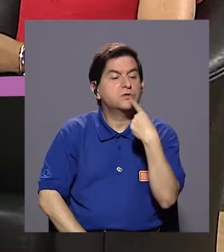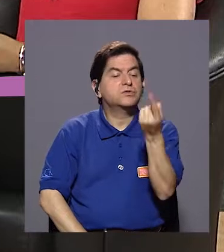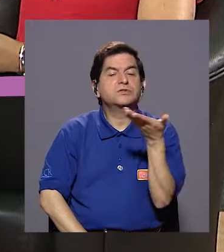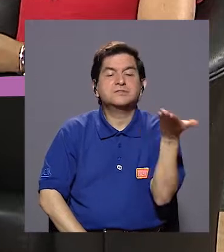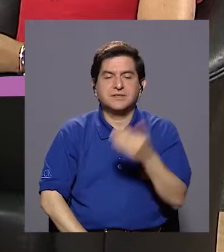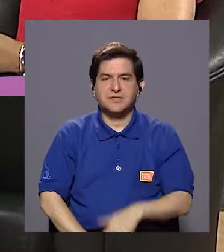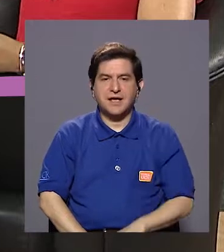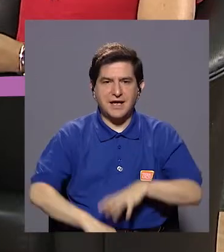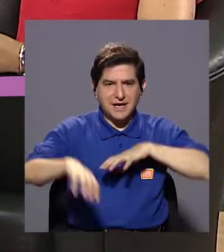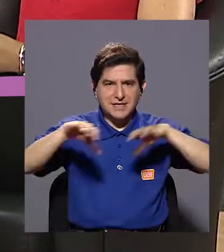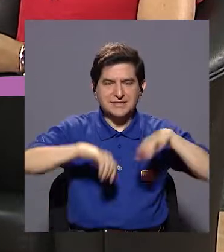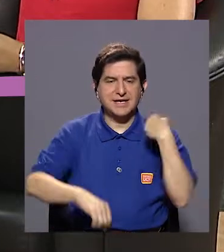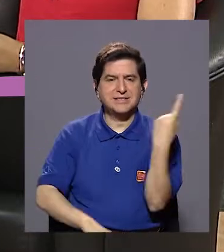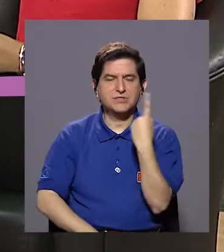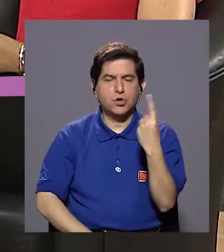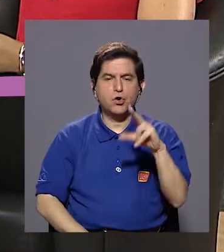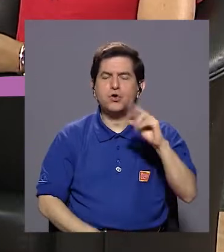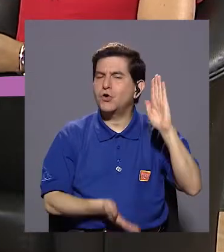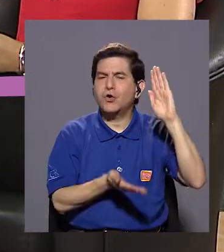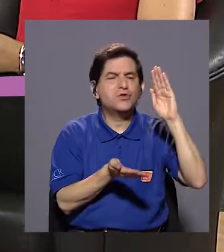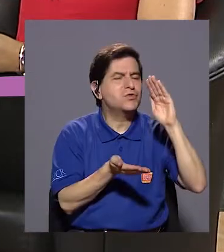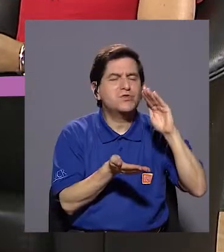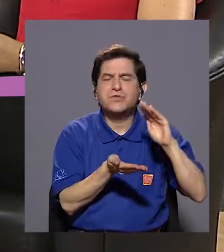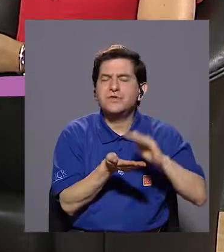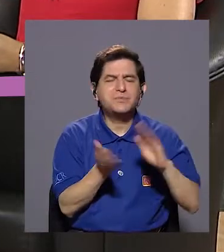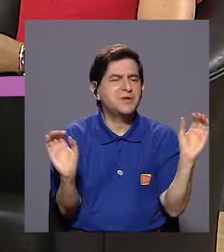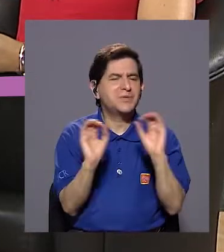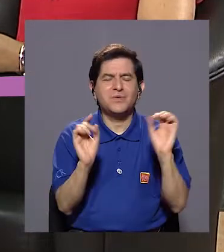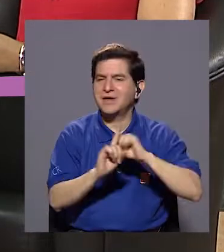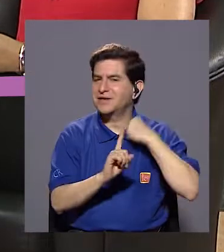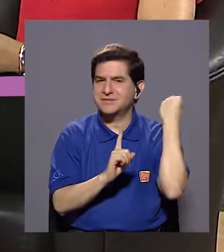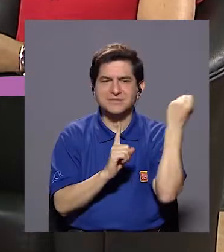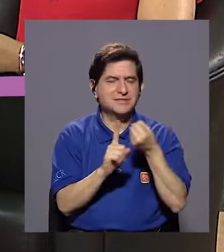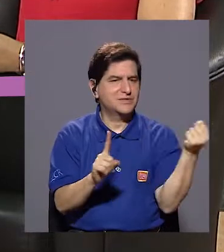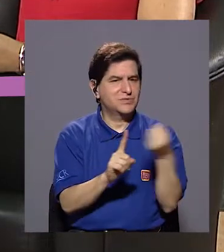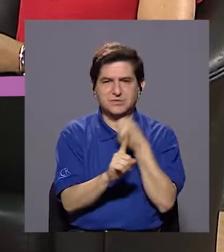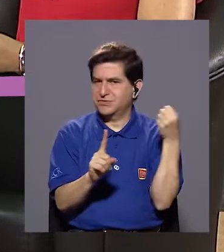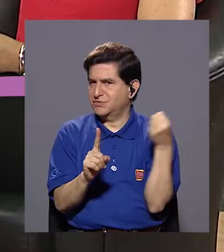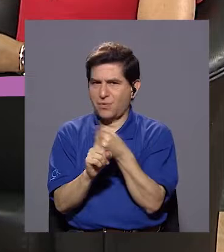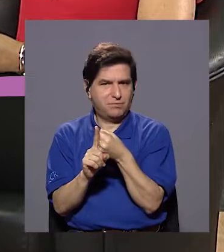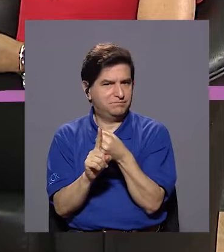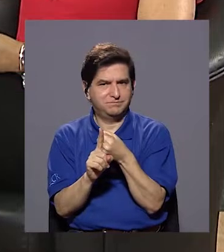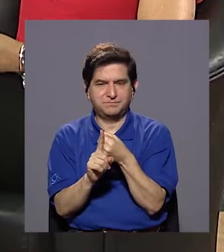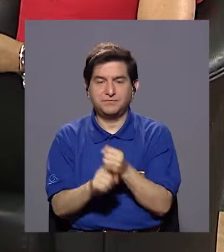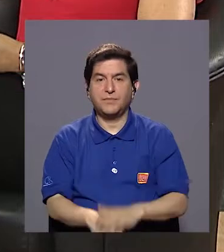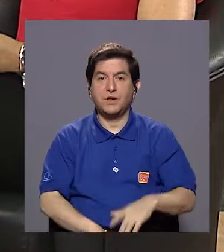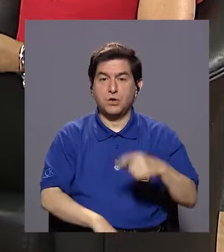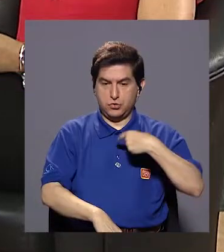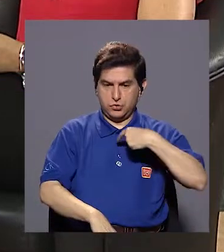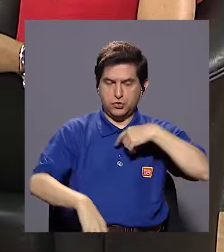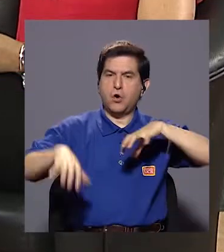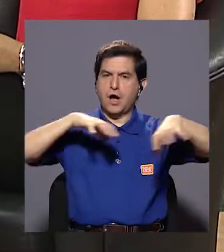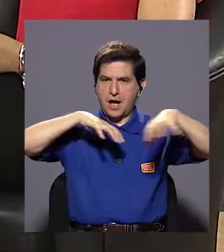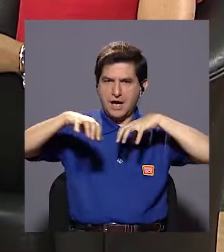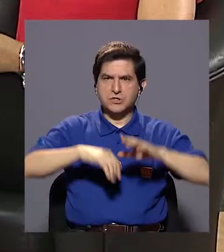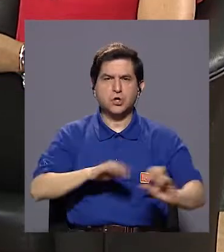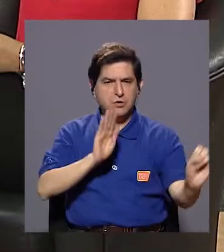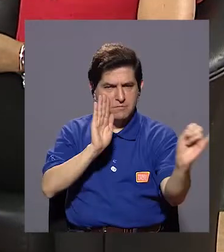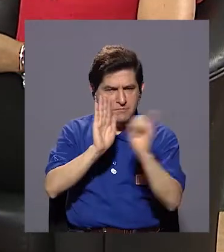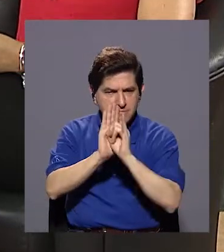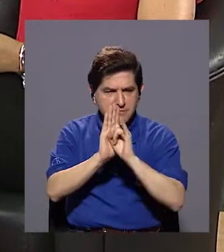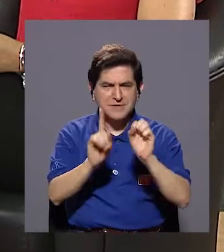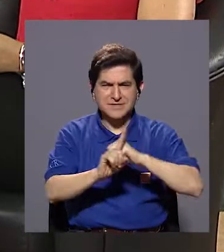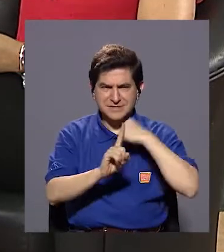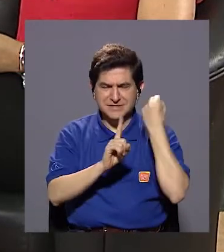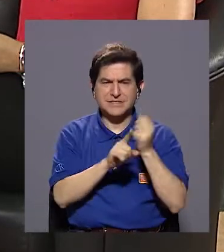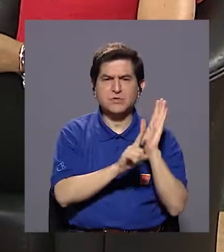planteamos es actuar siempre, no minimizar ninguna situación de violencia. Y en el momento en que yo actúo, identifico si